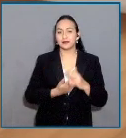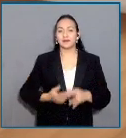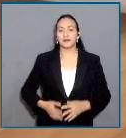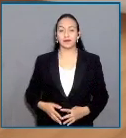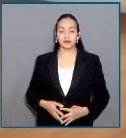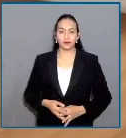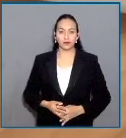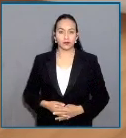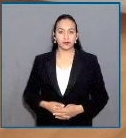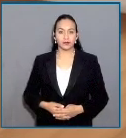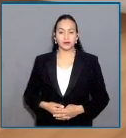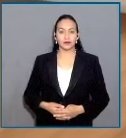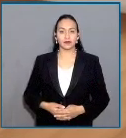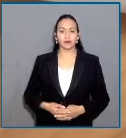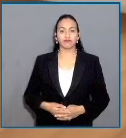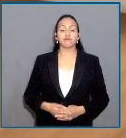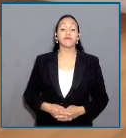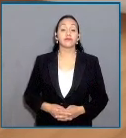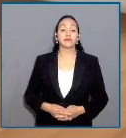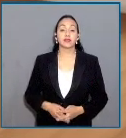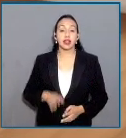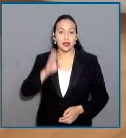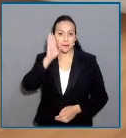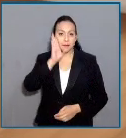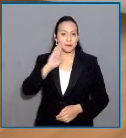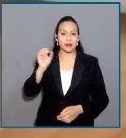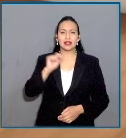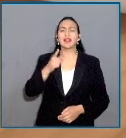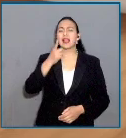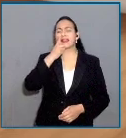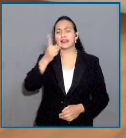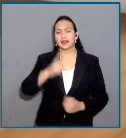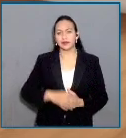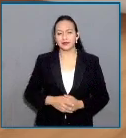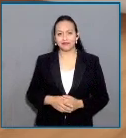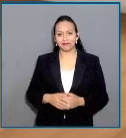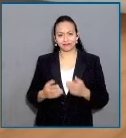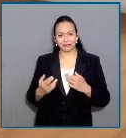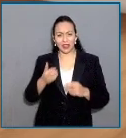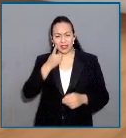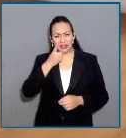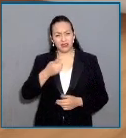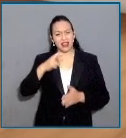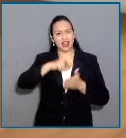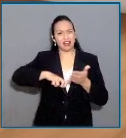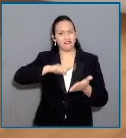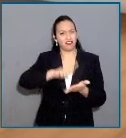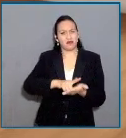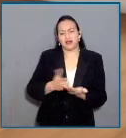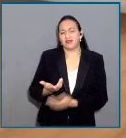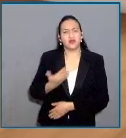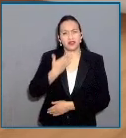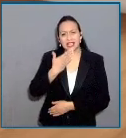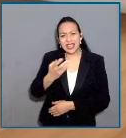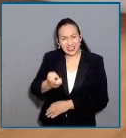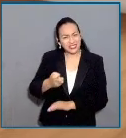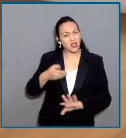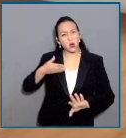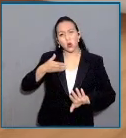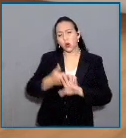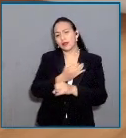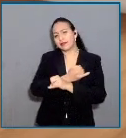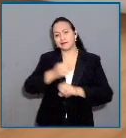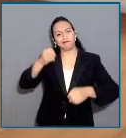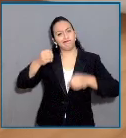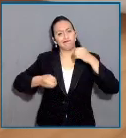La magistrada Taisia Cruz Parcero reiteró las deficiencias de la reforma judicial, misma que atenta contra la independencia judicial y